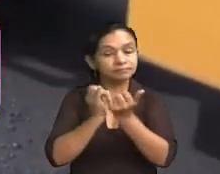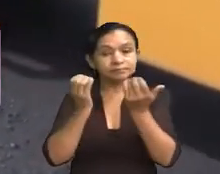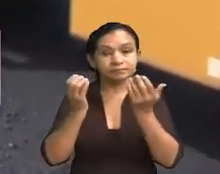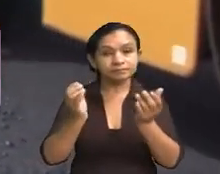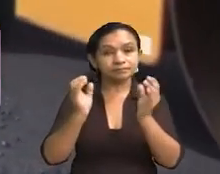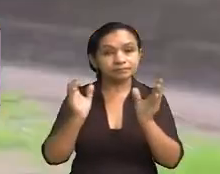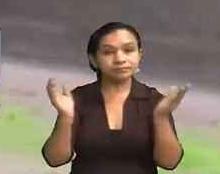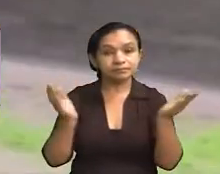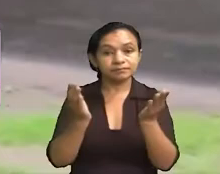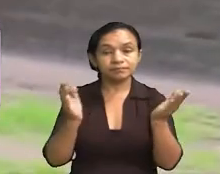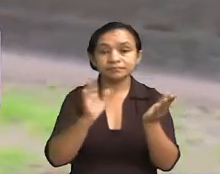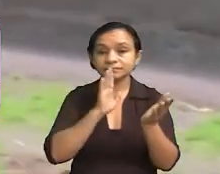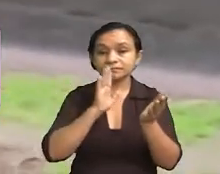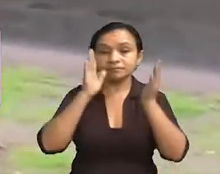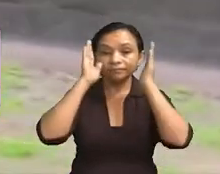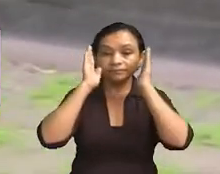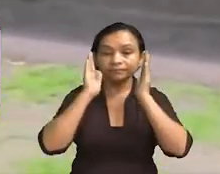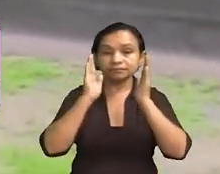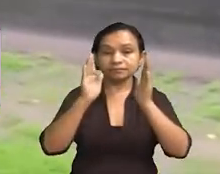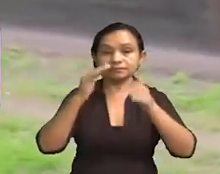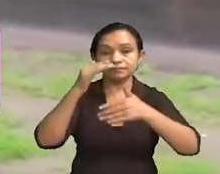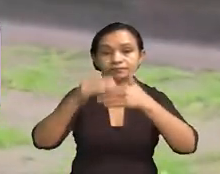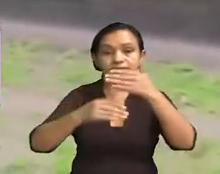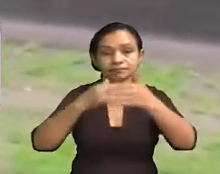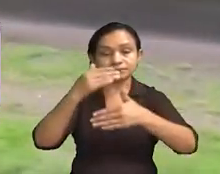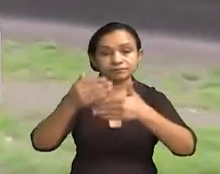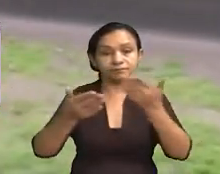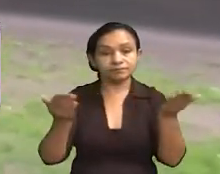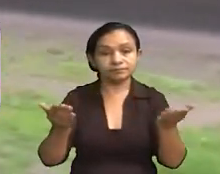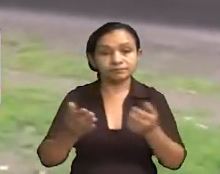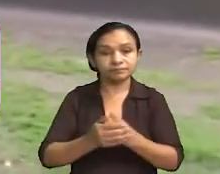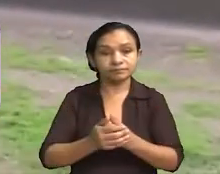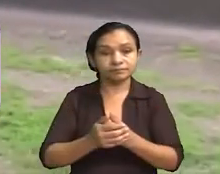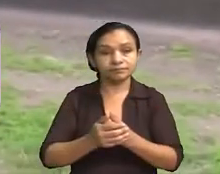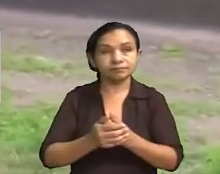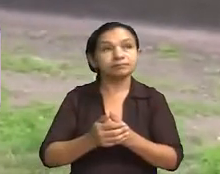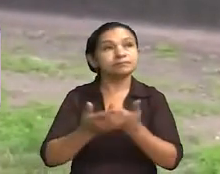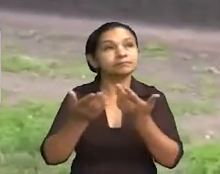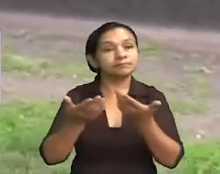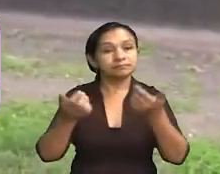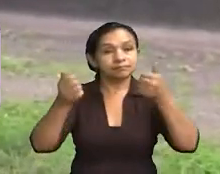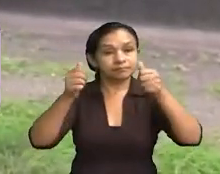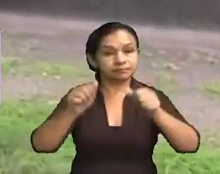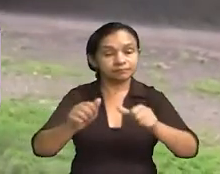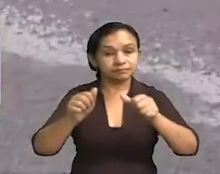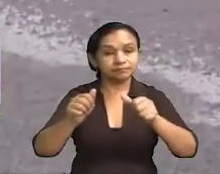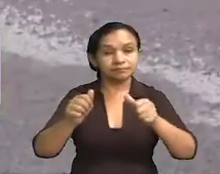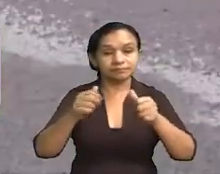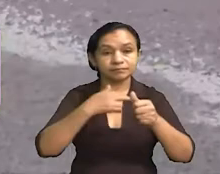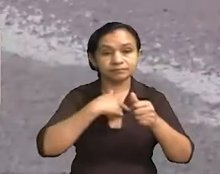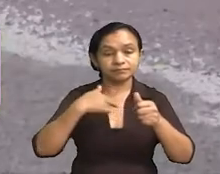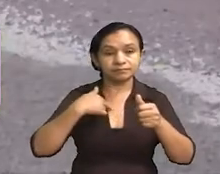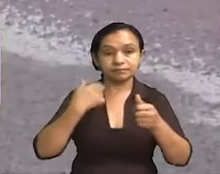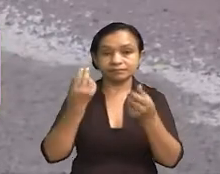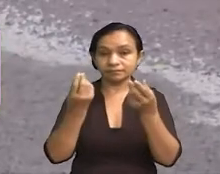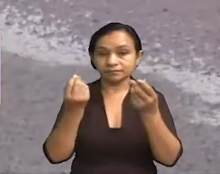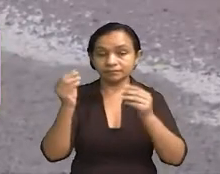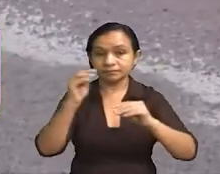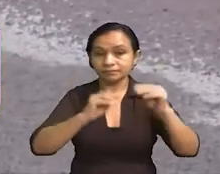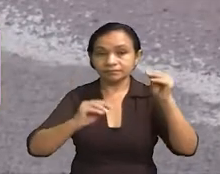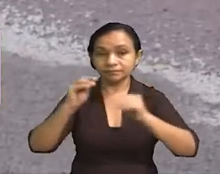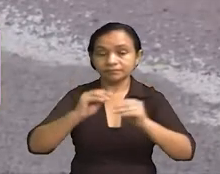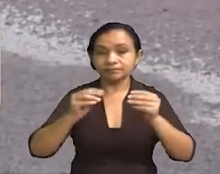de atender estos procesos de consolidación y estabilización de la economía, pues